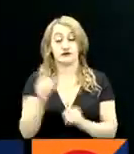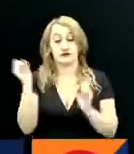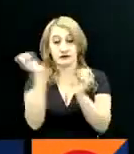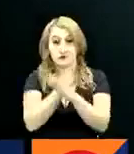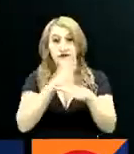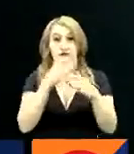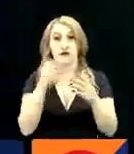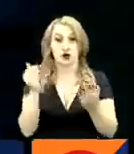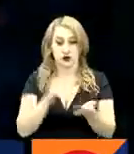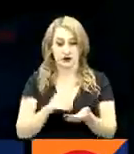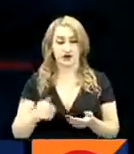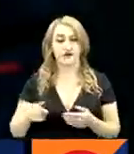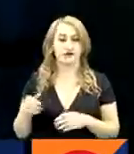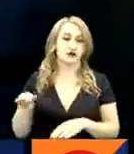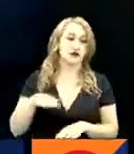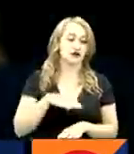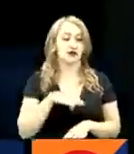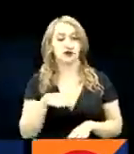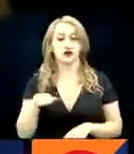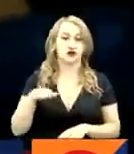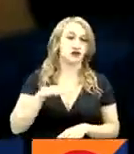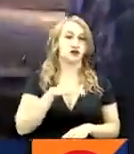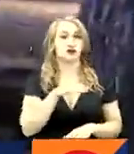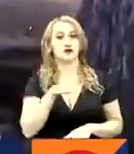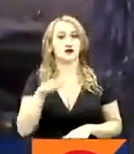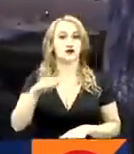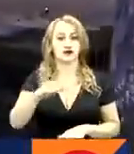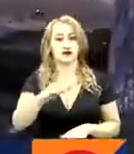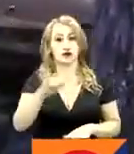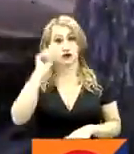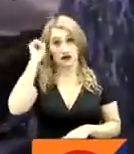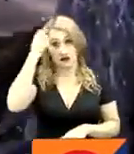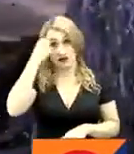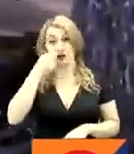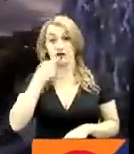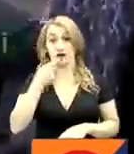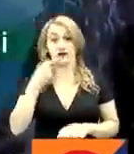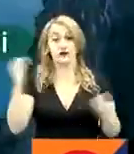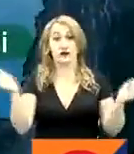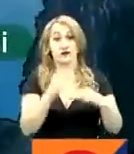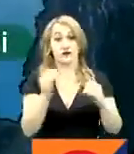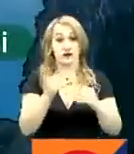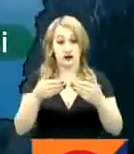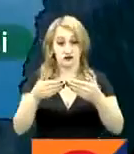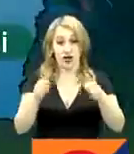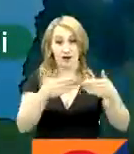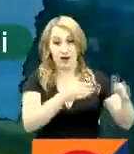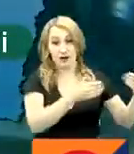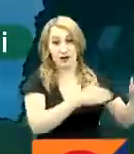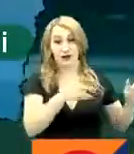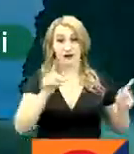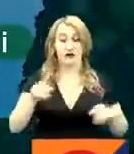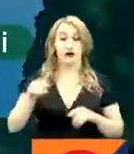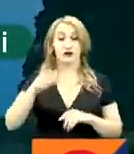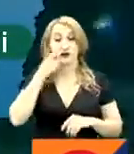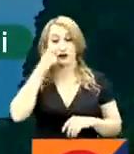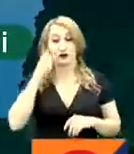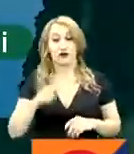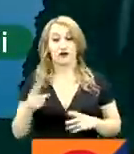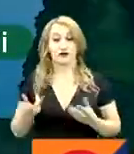y partimos hacia el puerto este día el gobierno ha anunciado el desbloqueo de vías y la salida de varias caravanas humanitarias